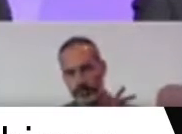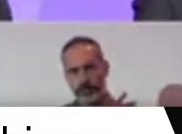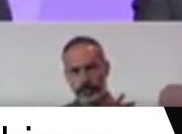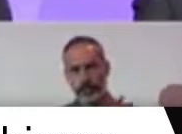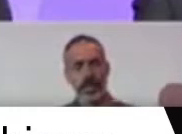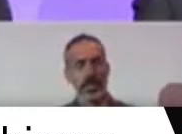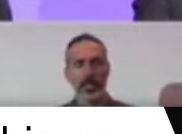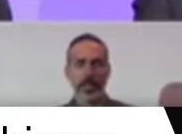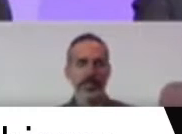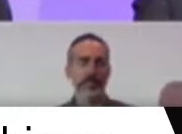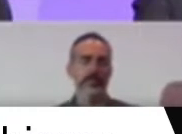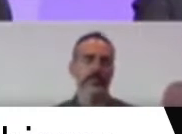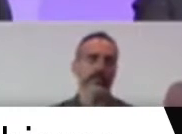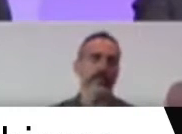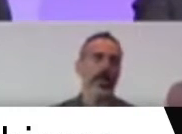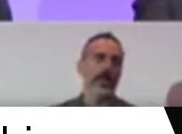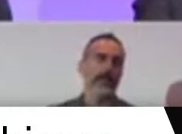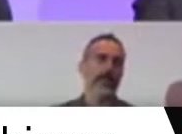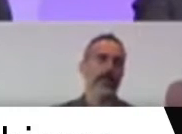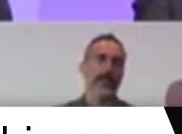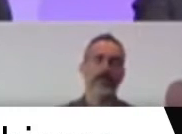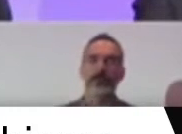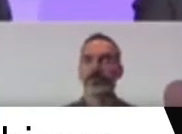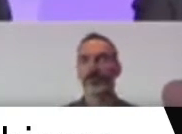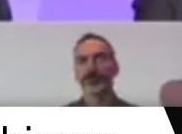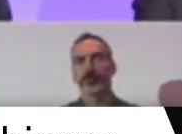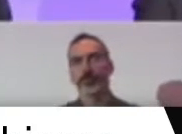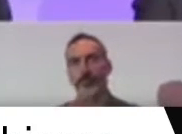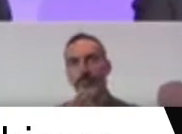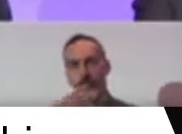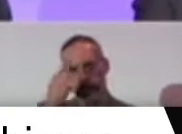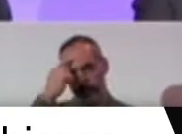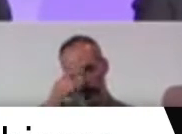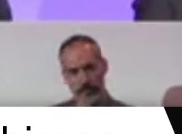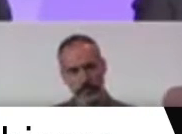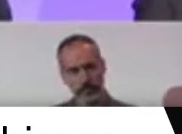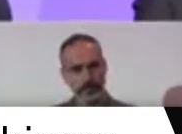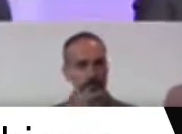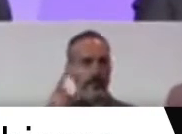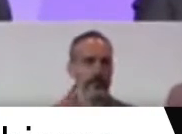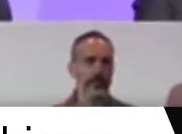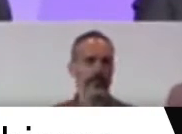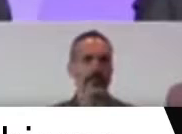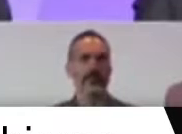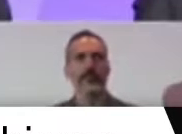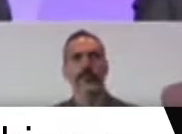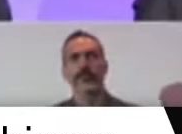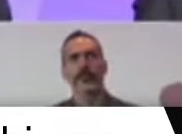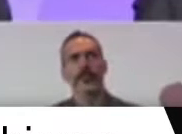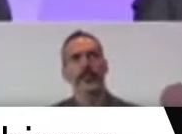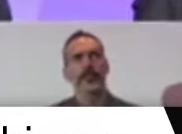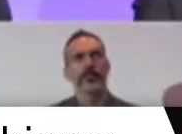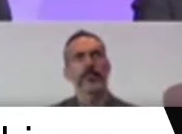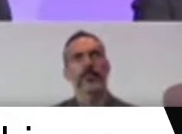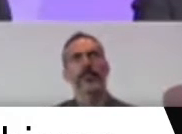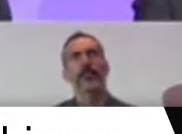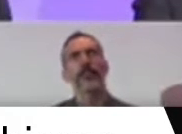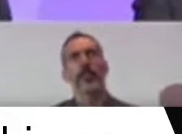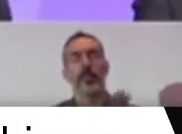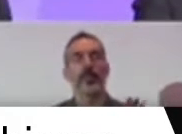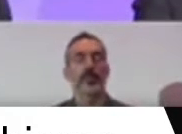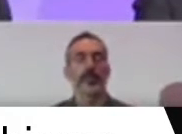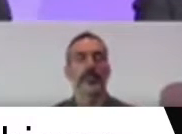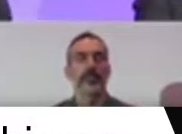institucional nos ha permitido hacer varias cosas. Por ejemplo, la coordinación permanente en materia de